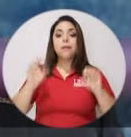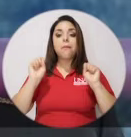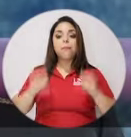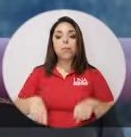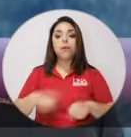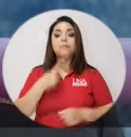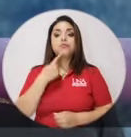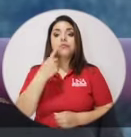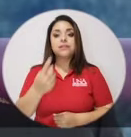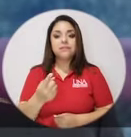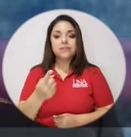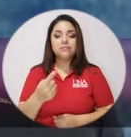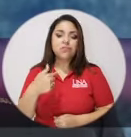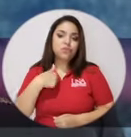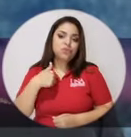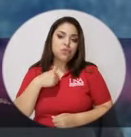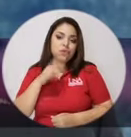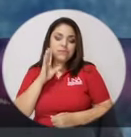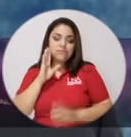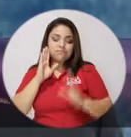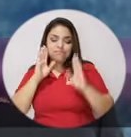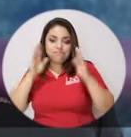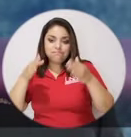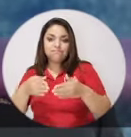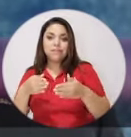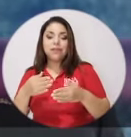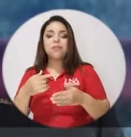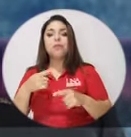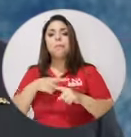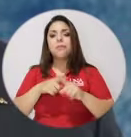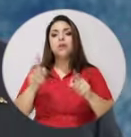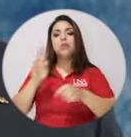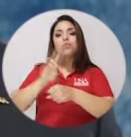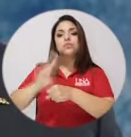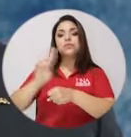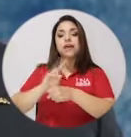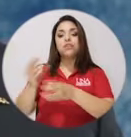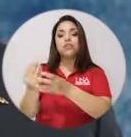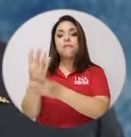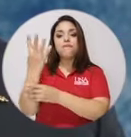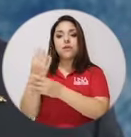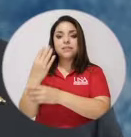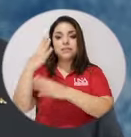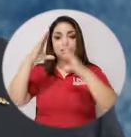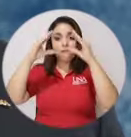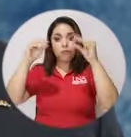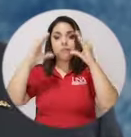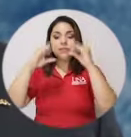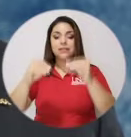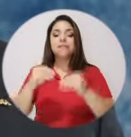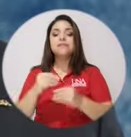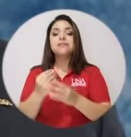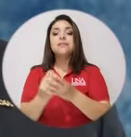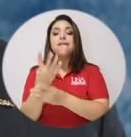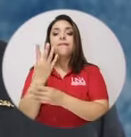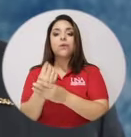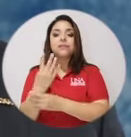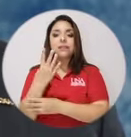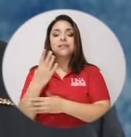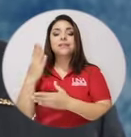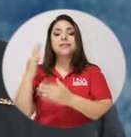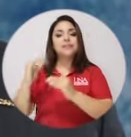podría decir, por supuesto que ese no es mi campo, pero utilizando pues las fuentes informativas y fuentes